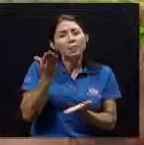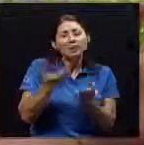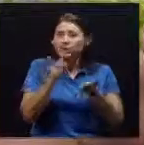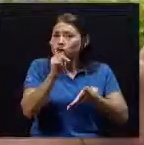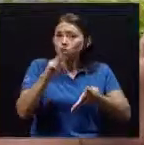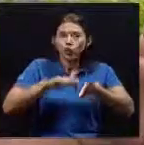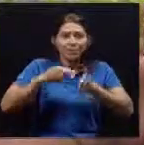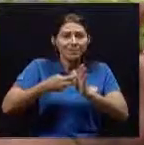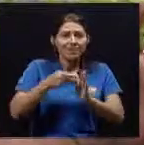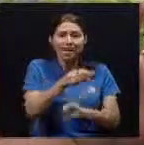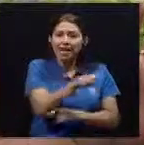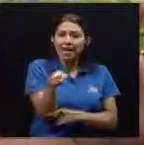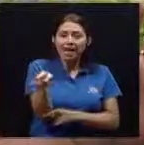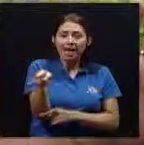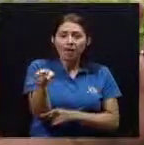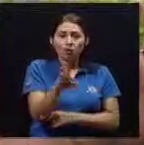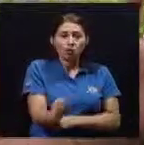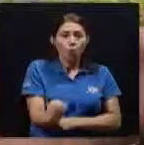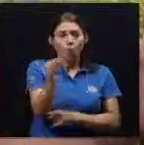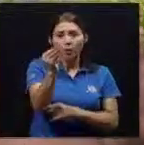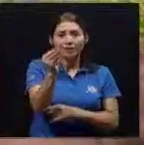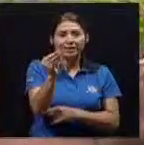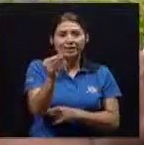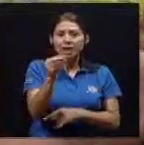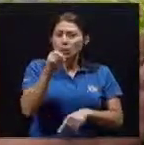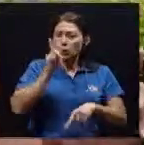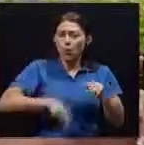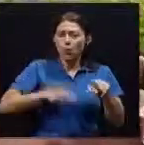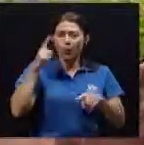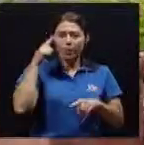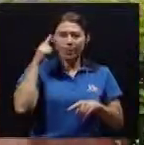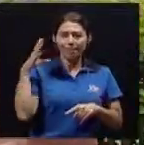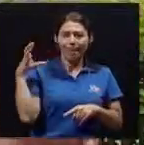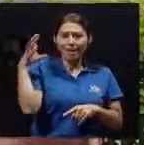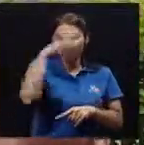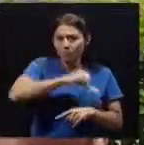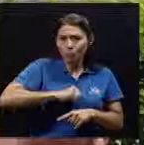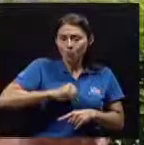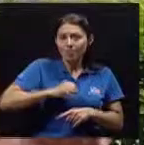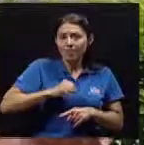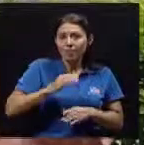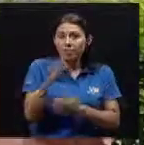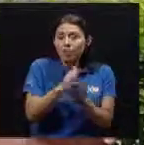no puedan medir el peligro, tal vez